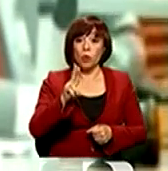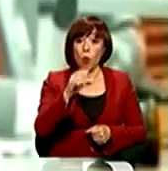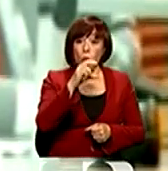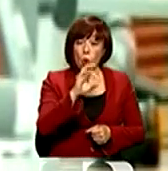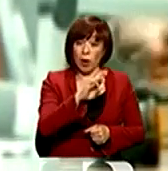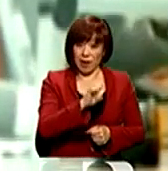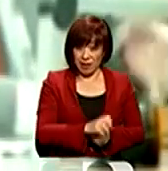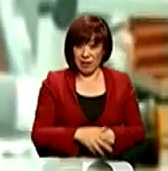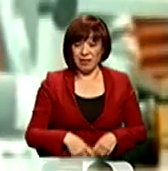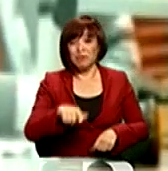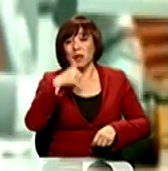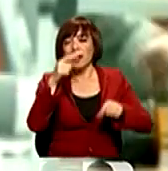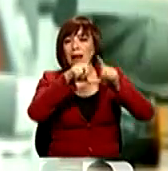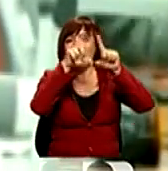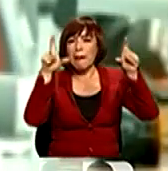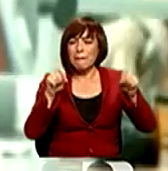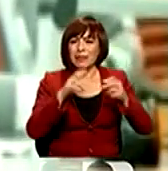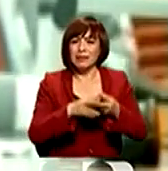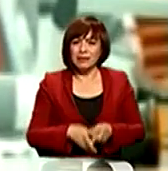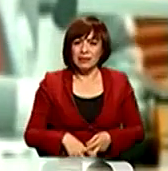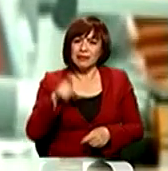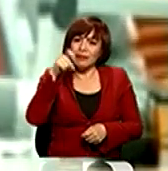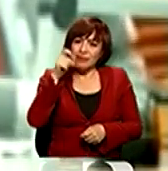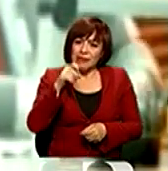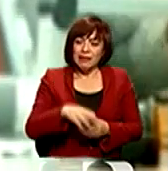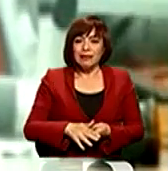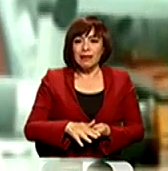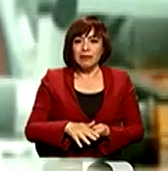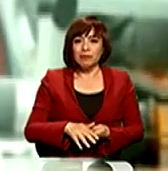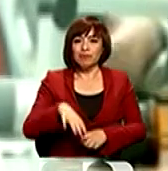vamos a concesionar Monteverde. Esto va a permitir el ingreso de cerca